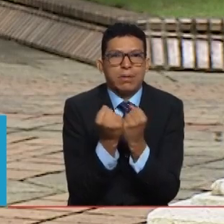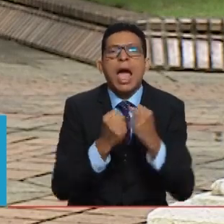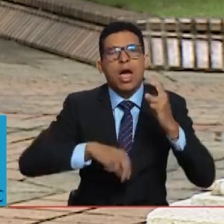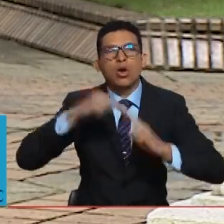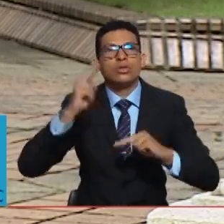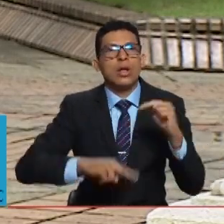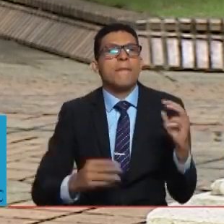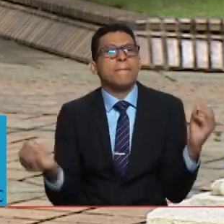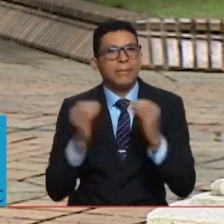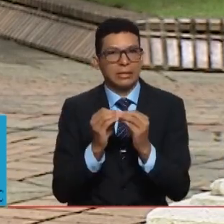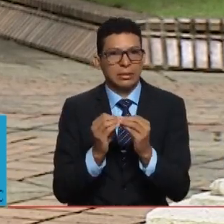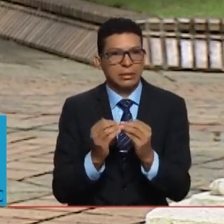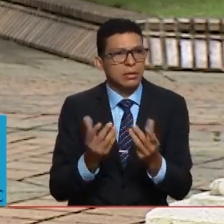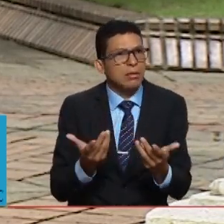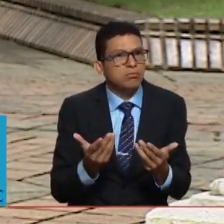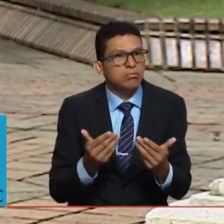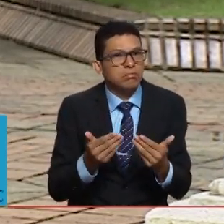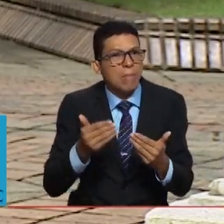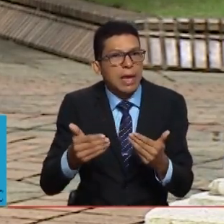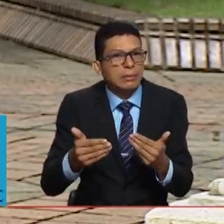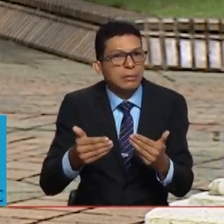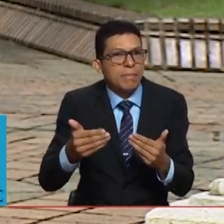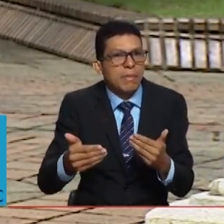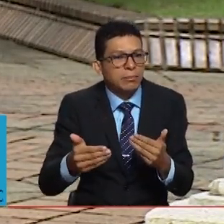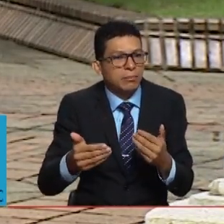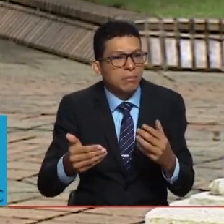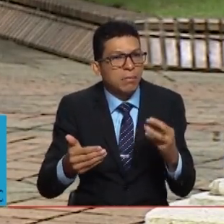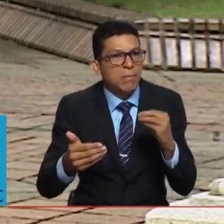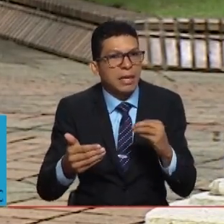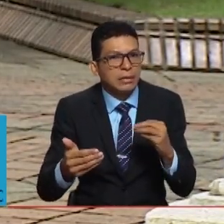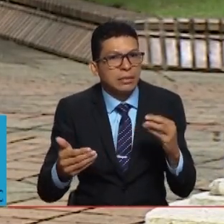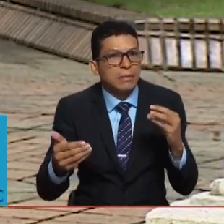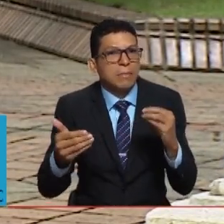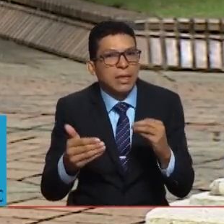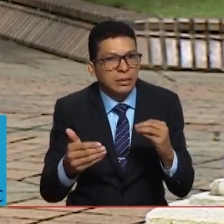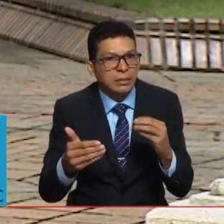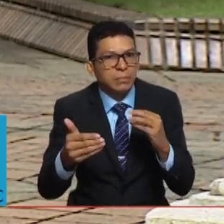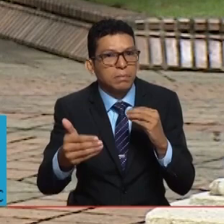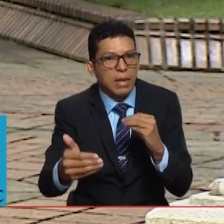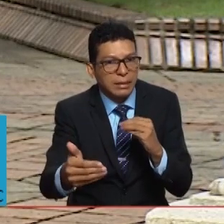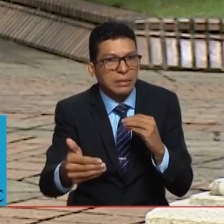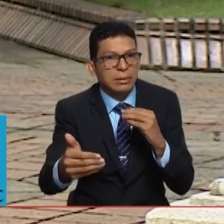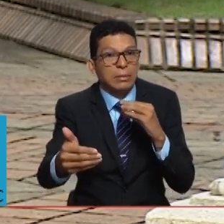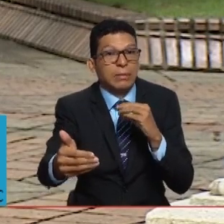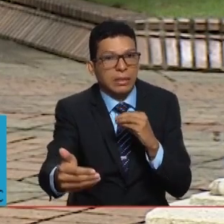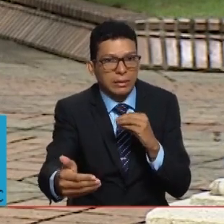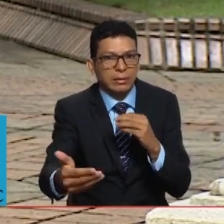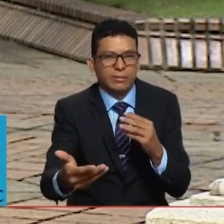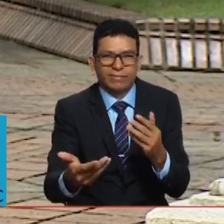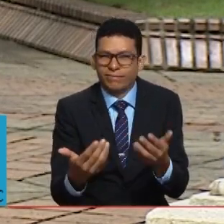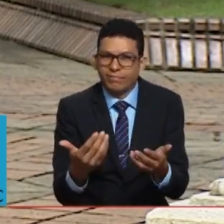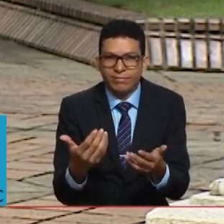¿Y luego qué va a pasar? ¿Vamos a construir más y más y más cárceles? Cuando en realidad lo que hay que hacer es un